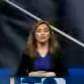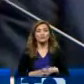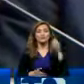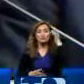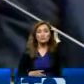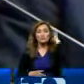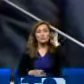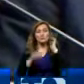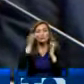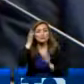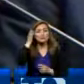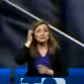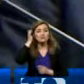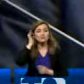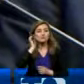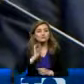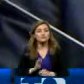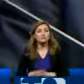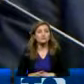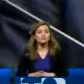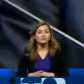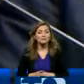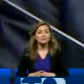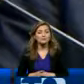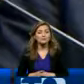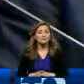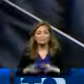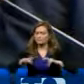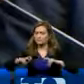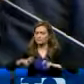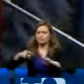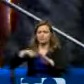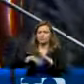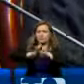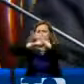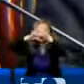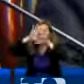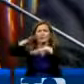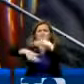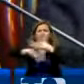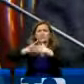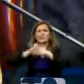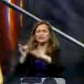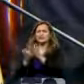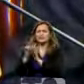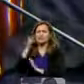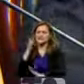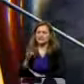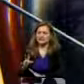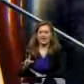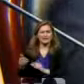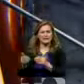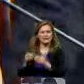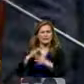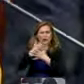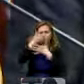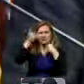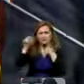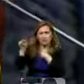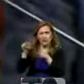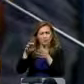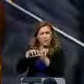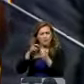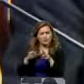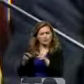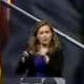de buscar el esclarecimiento total y la sanción de estas irregularidades y posibles delitos. Esta es